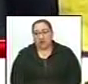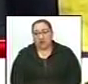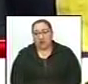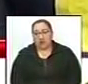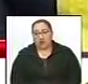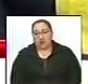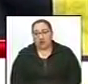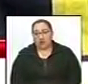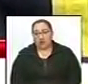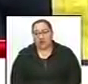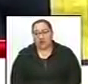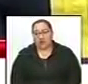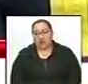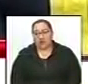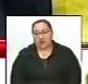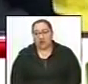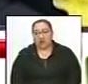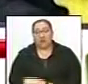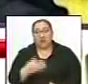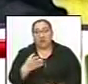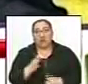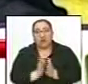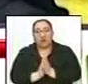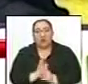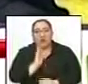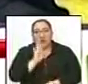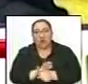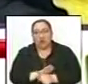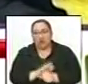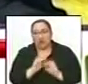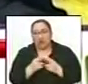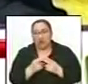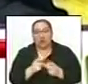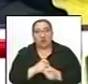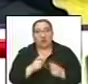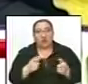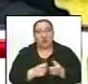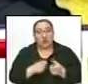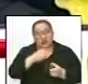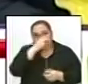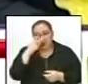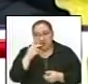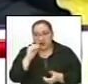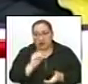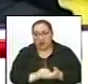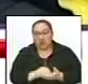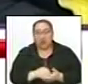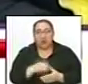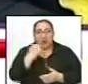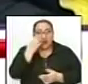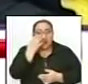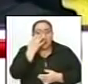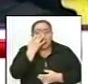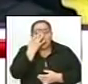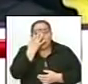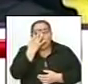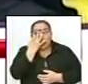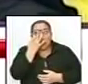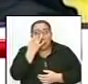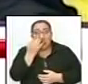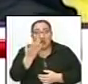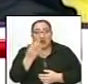por favor, que se cumpla el reglamento. Ya lo explicó el congresista Velázquez Esquén. Han solicitado cuestiones